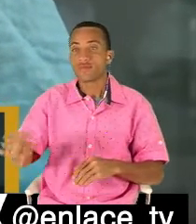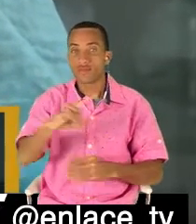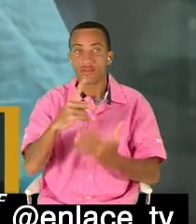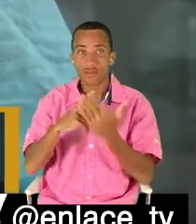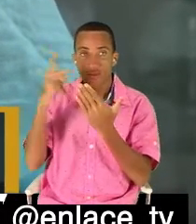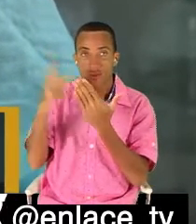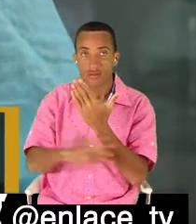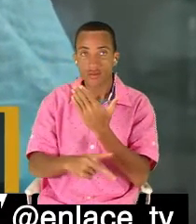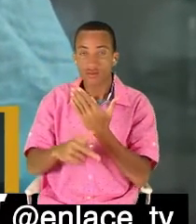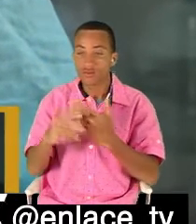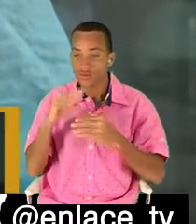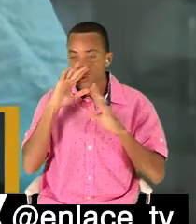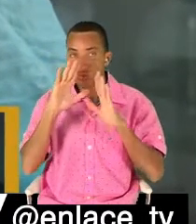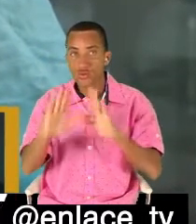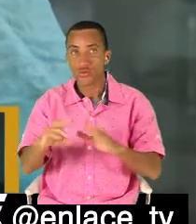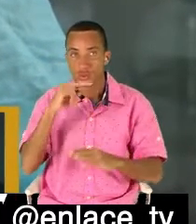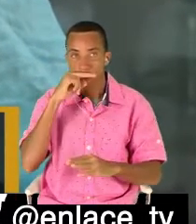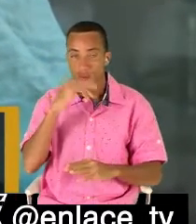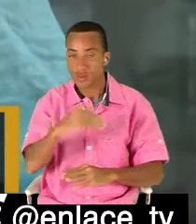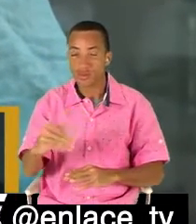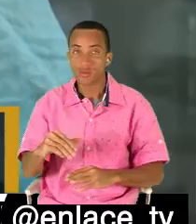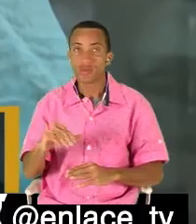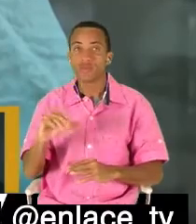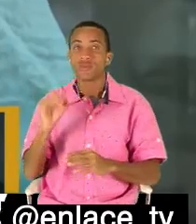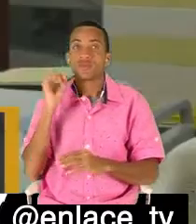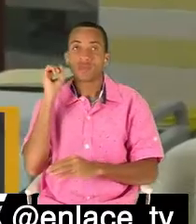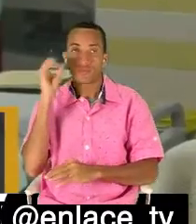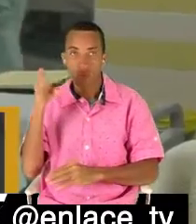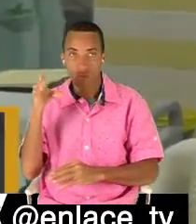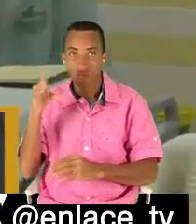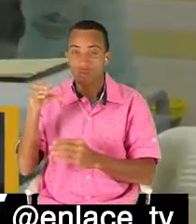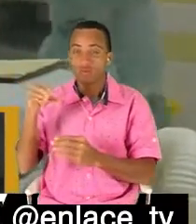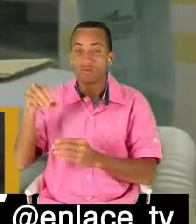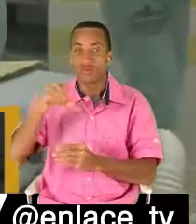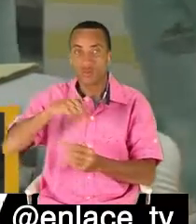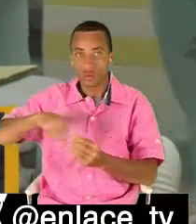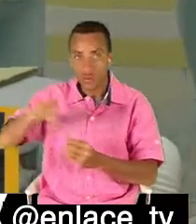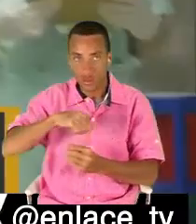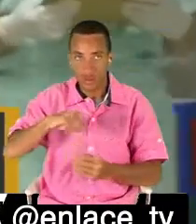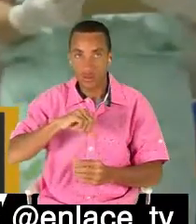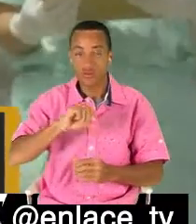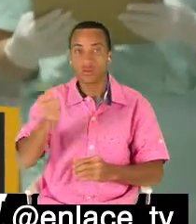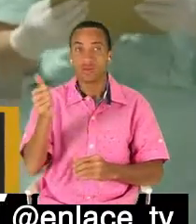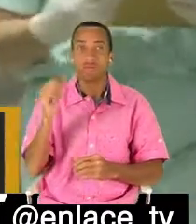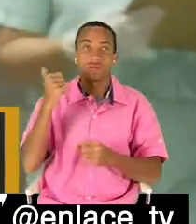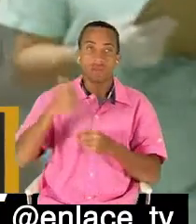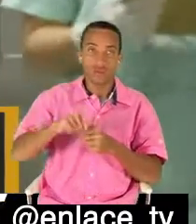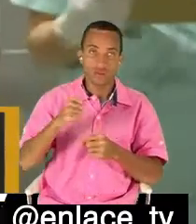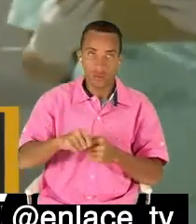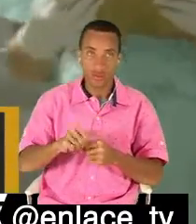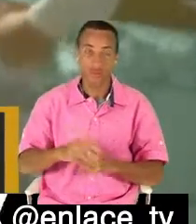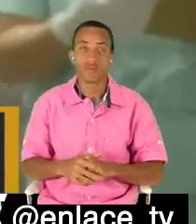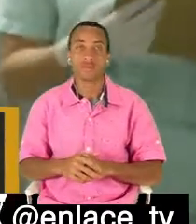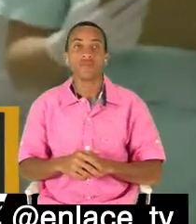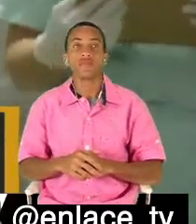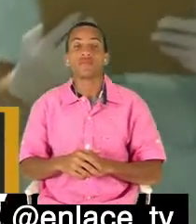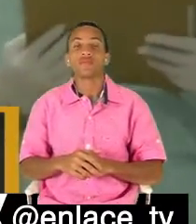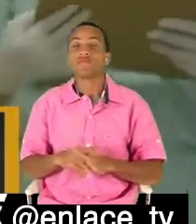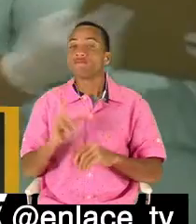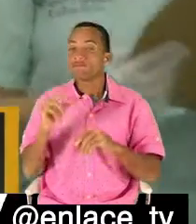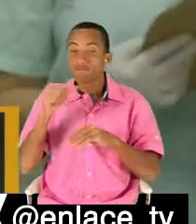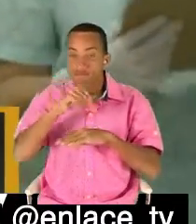para los niños, al Club Rotario, a Ecopetrol. Niños, niñas, jóvenes y adultos son intervenidos quirúrgicamente por